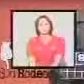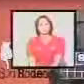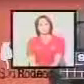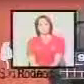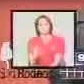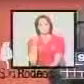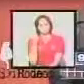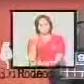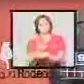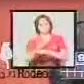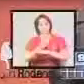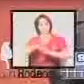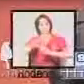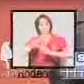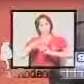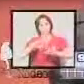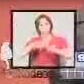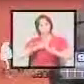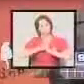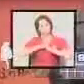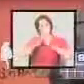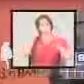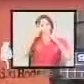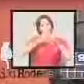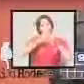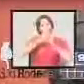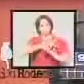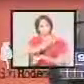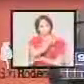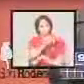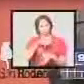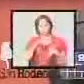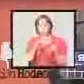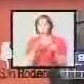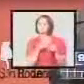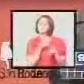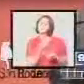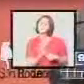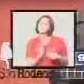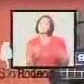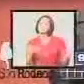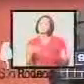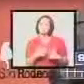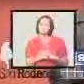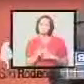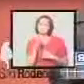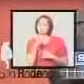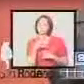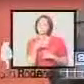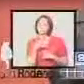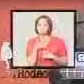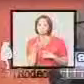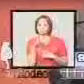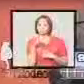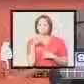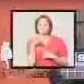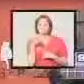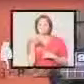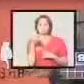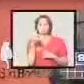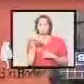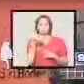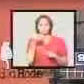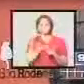a solicitar un préstamo personal, y lo primero que le dicen a uno ahí es que si no tiene un fiador que trabaje en el